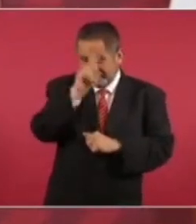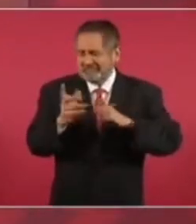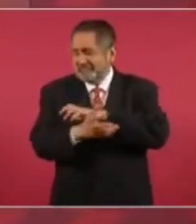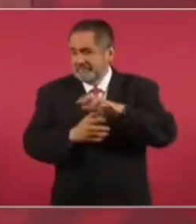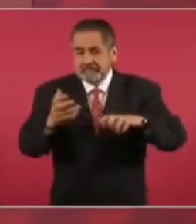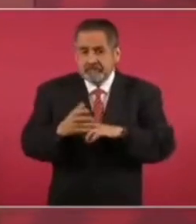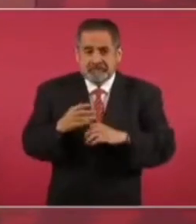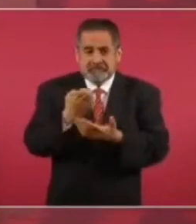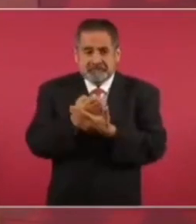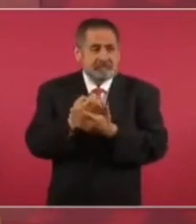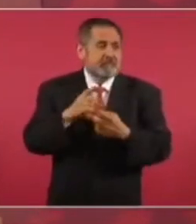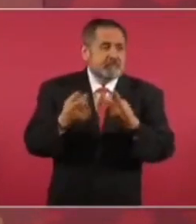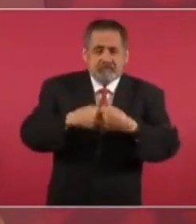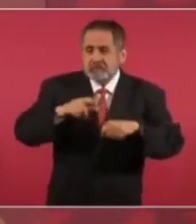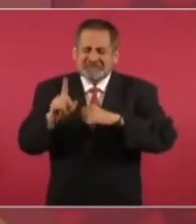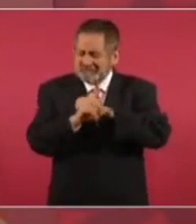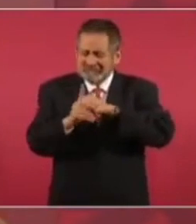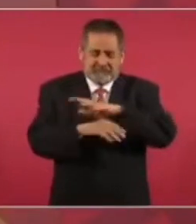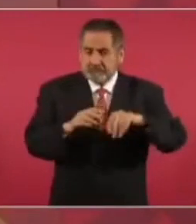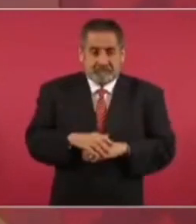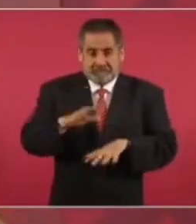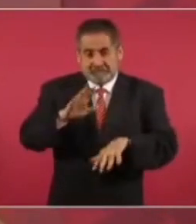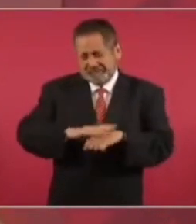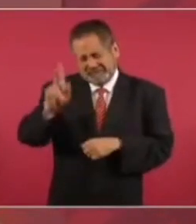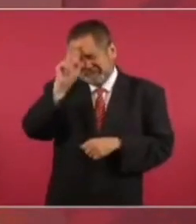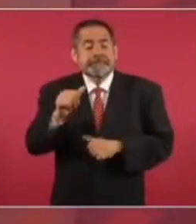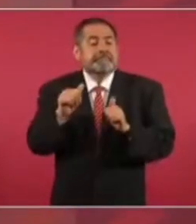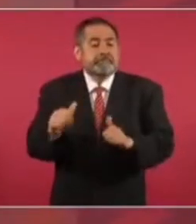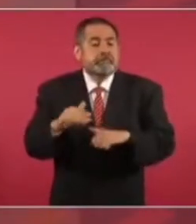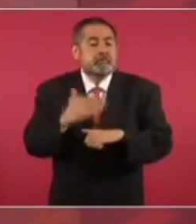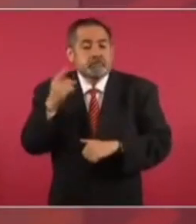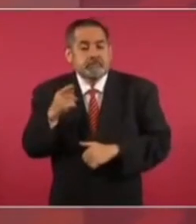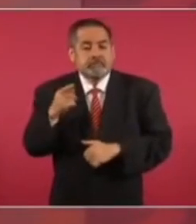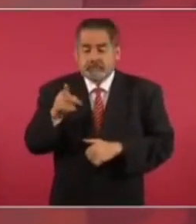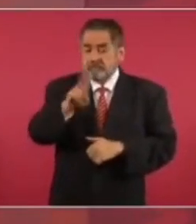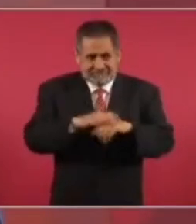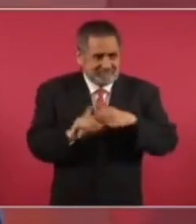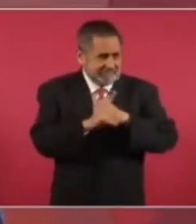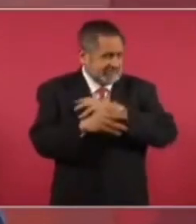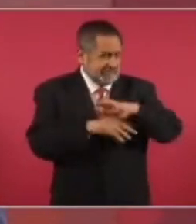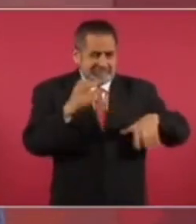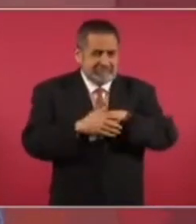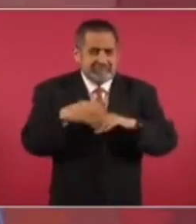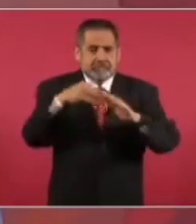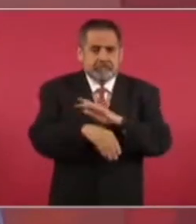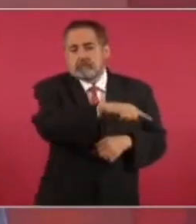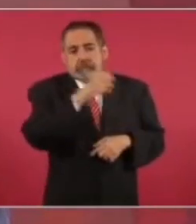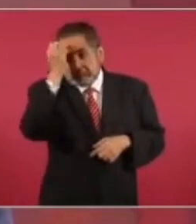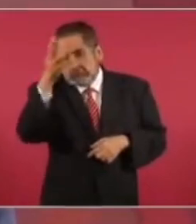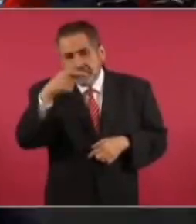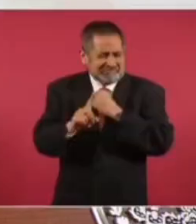estallido económico, social, político, de mayores dimensiones. Fue terrible lo que sucedió. Que eso se les olvida a